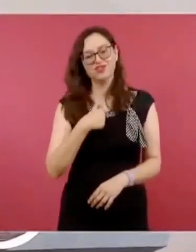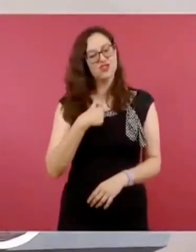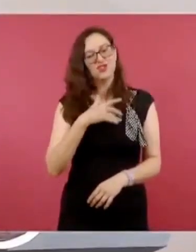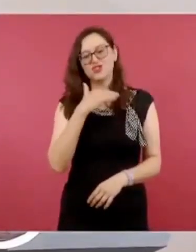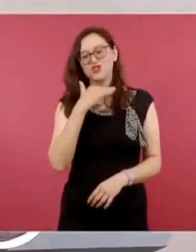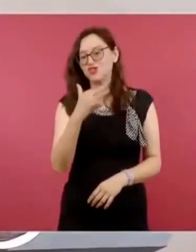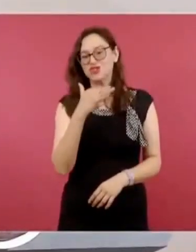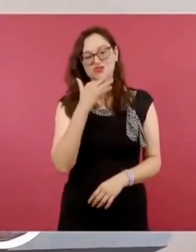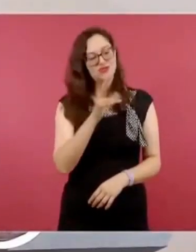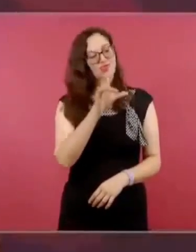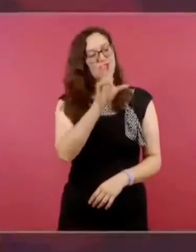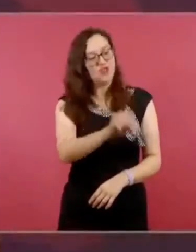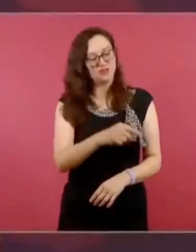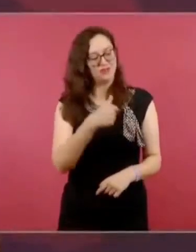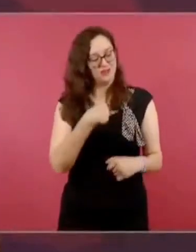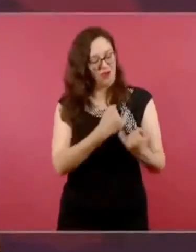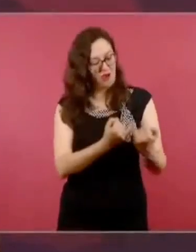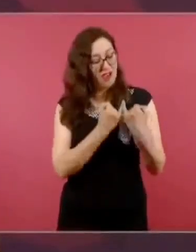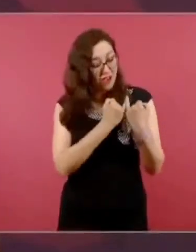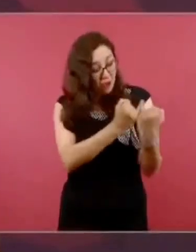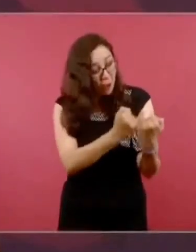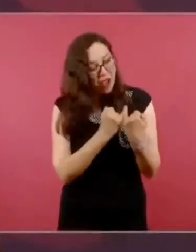somos iguales.